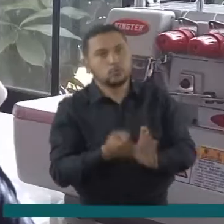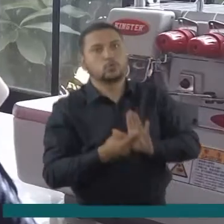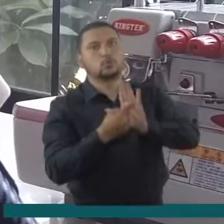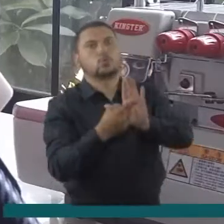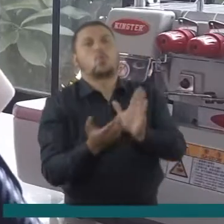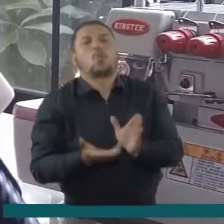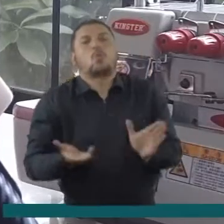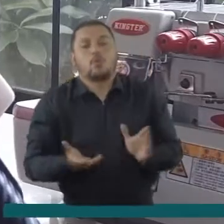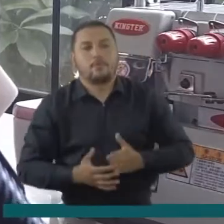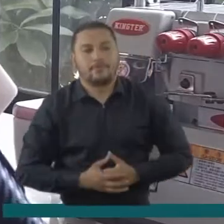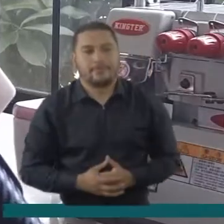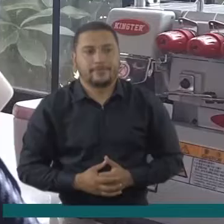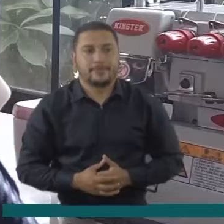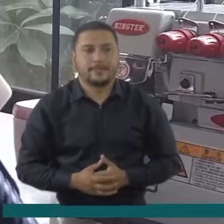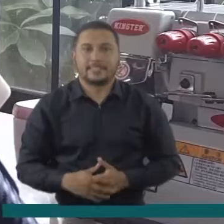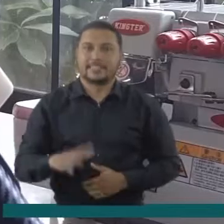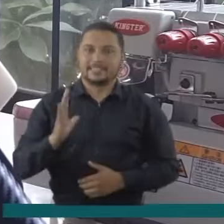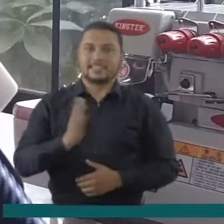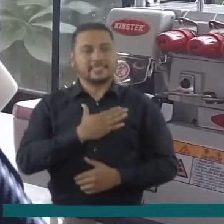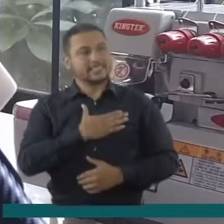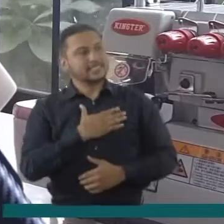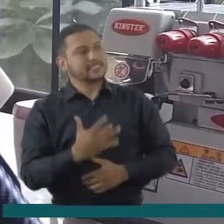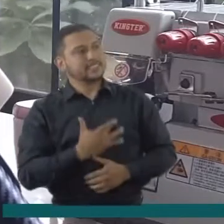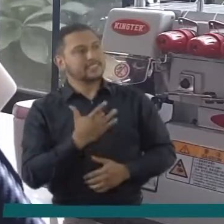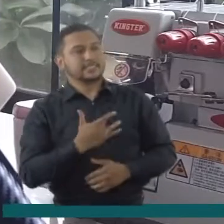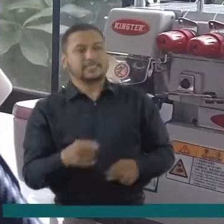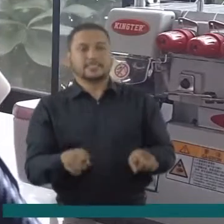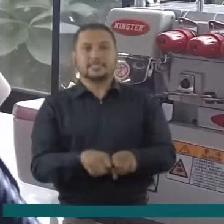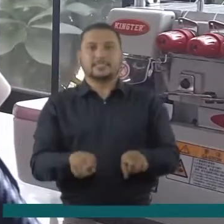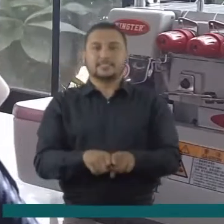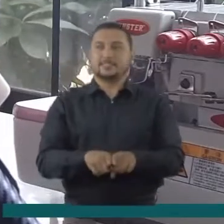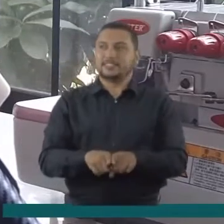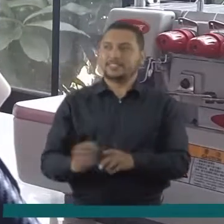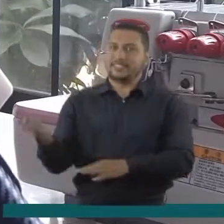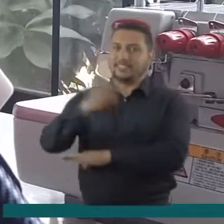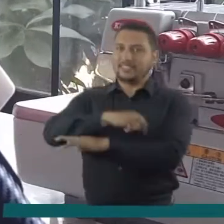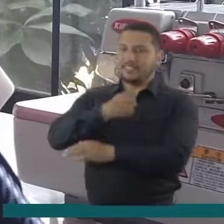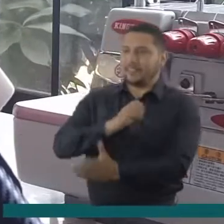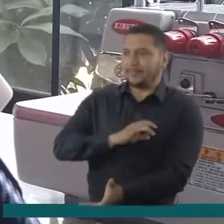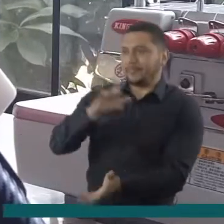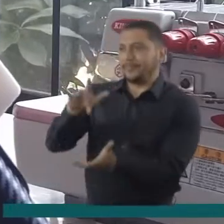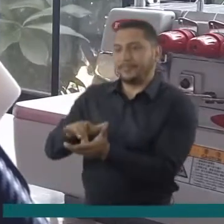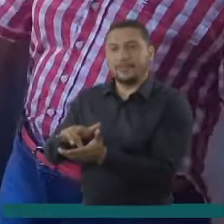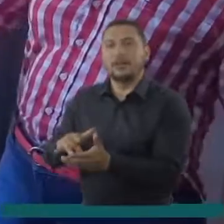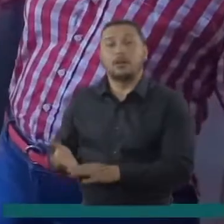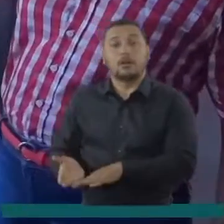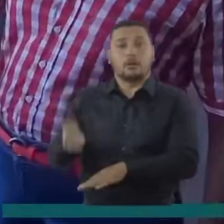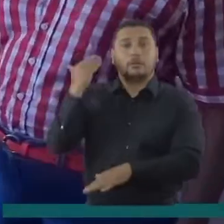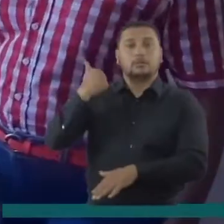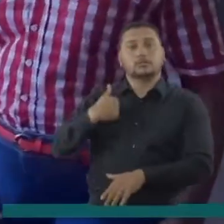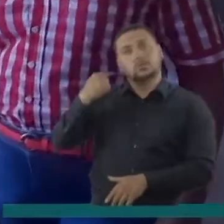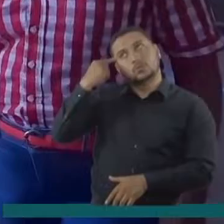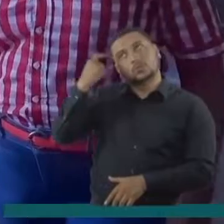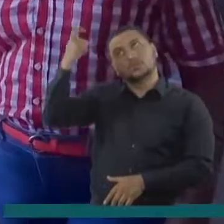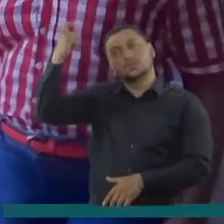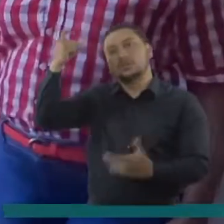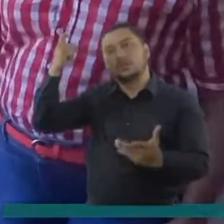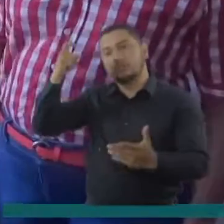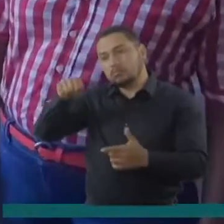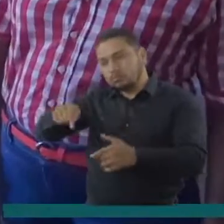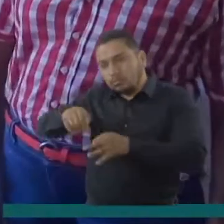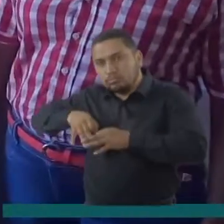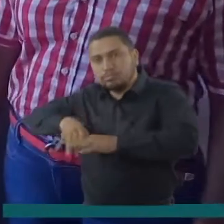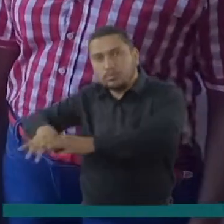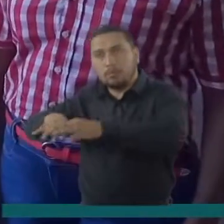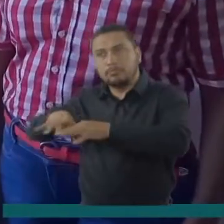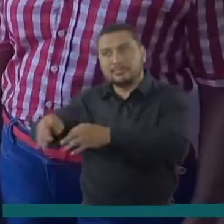Que todavía siento esa sensación que me dio ese día, porque mis anhelos era tener una máquina